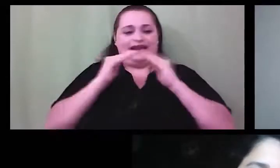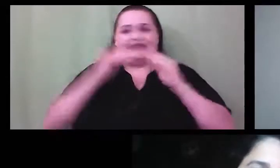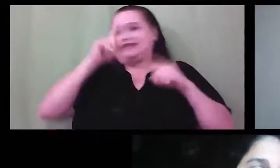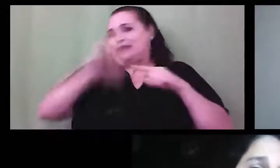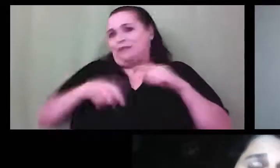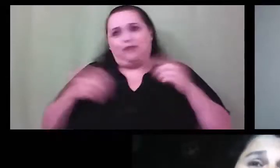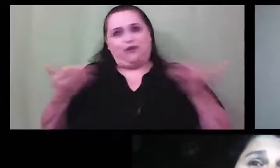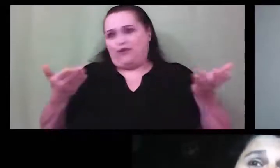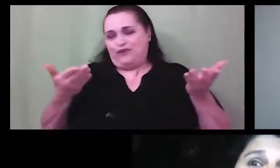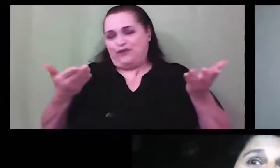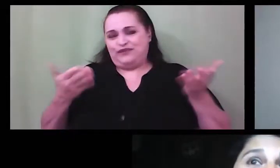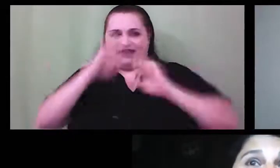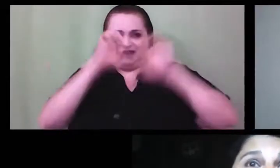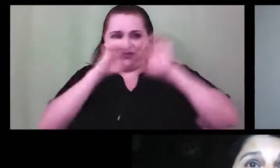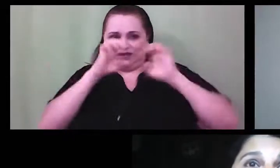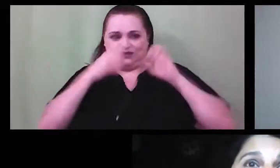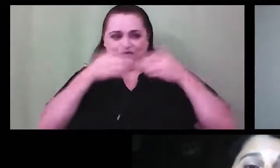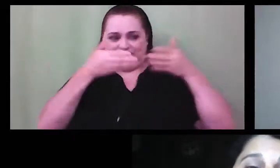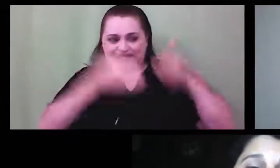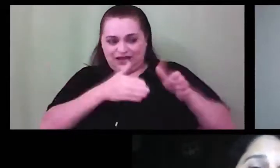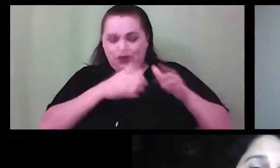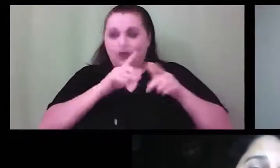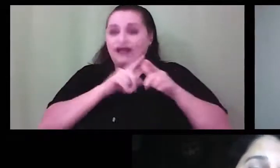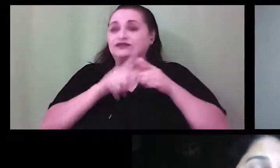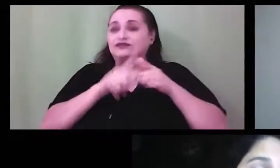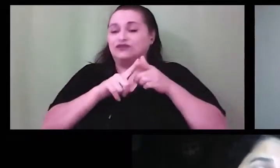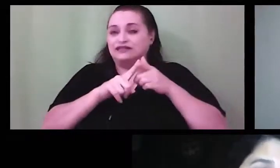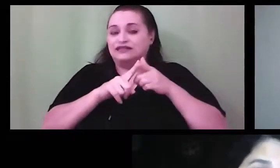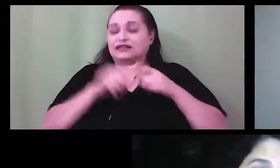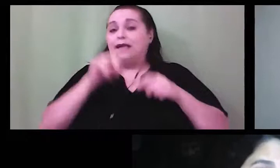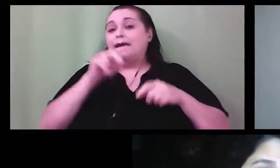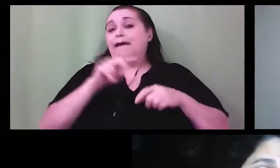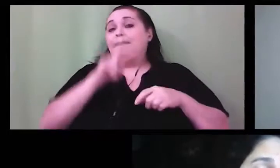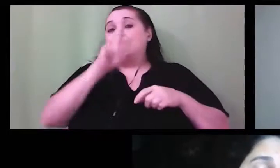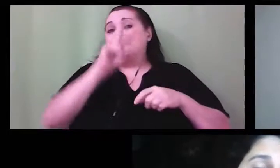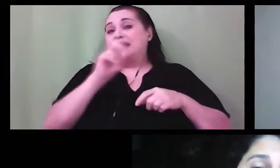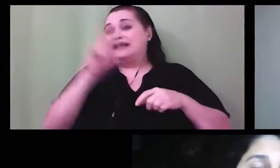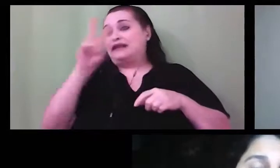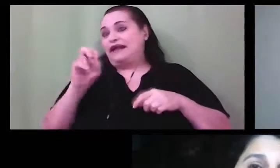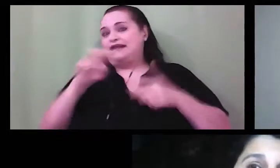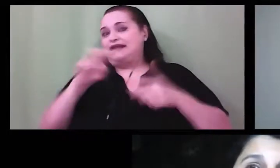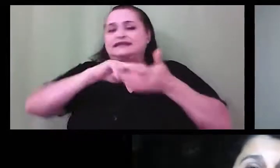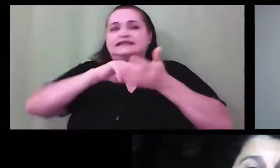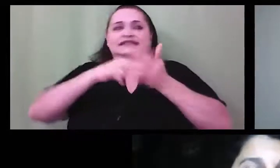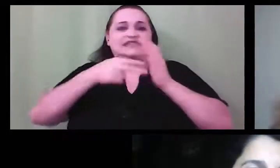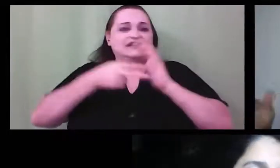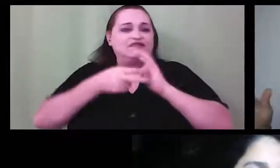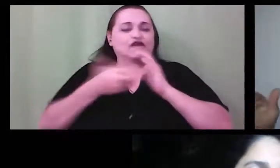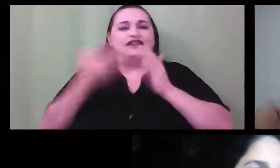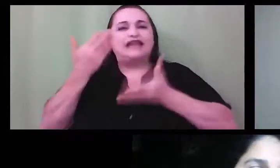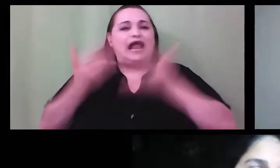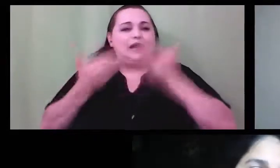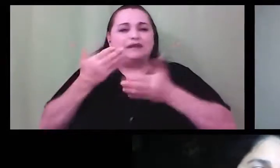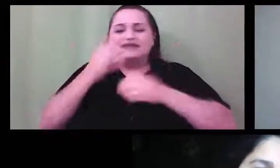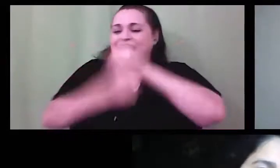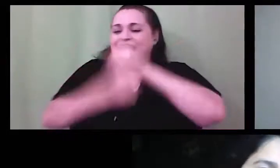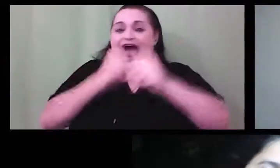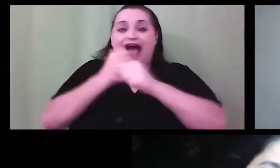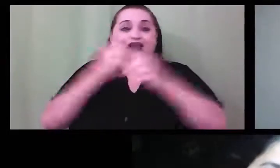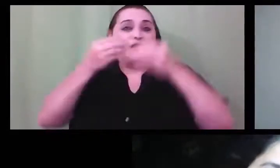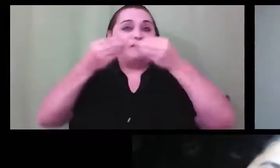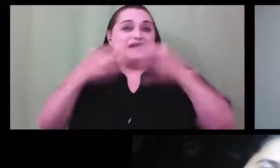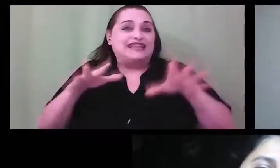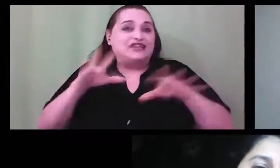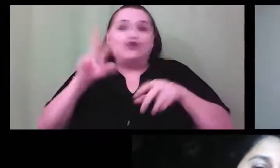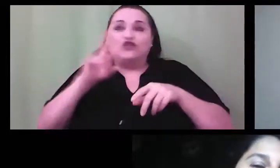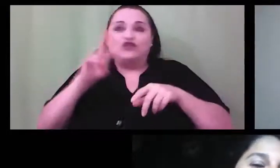él. Entonces, digamos que el 2020 para nosotros fue tal vez no un año perdido, pero nos